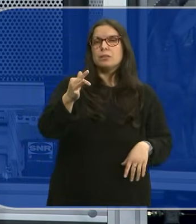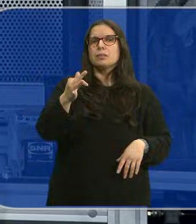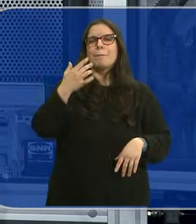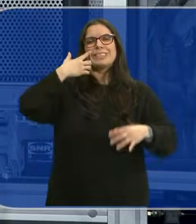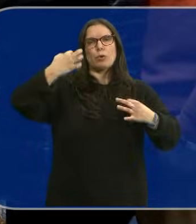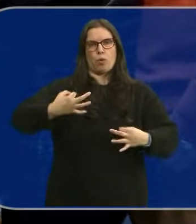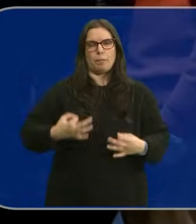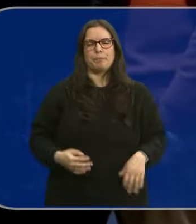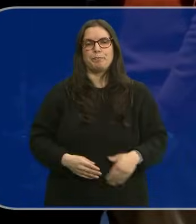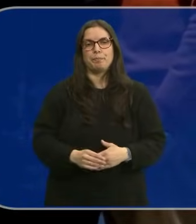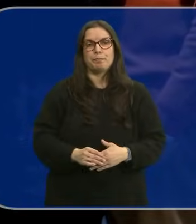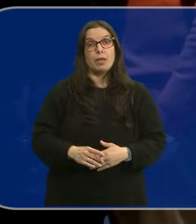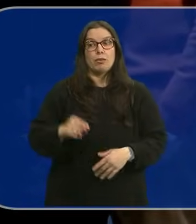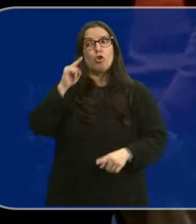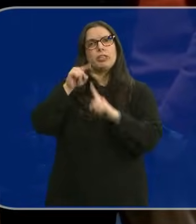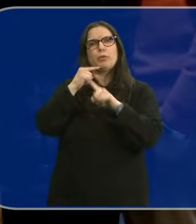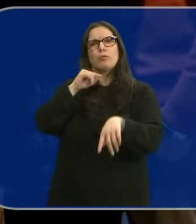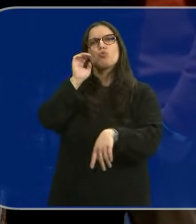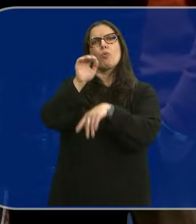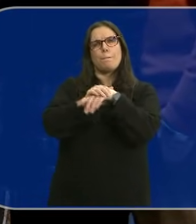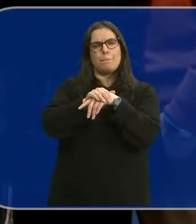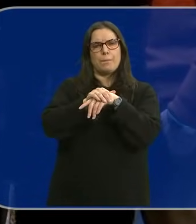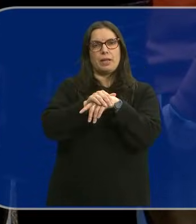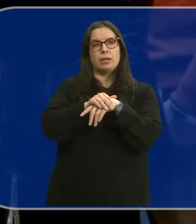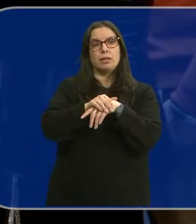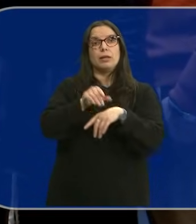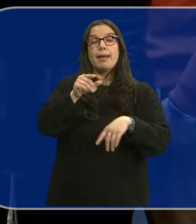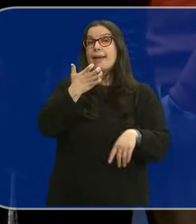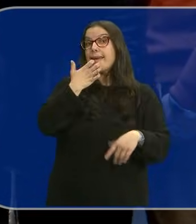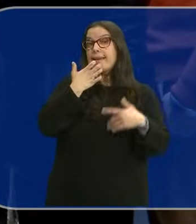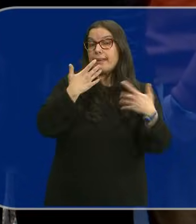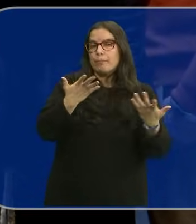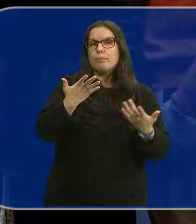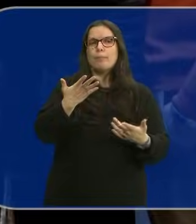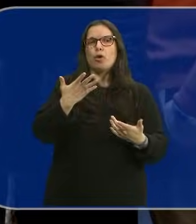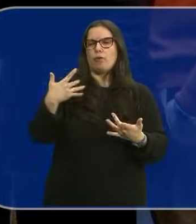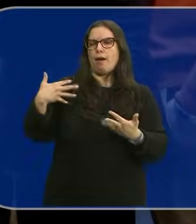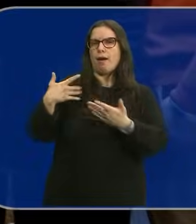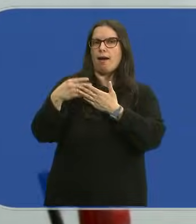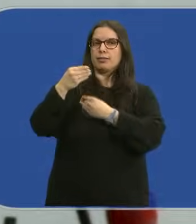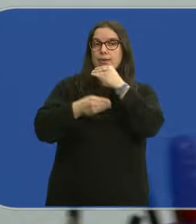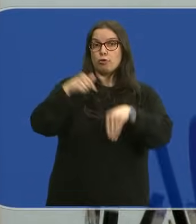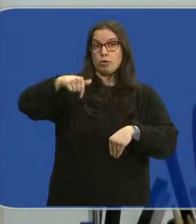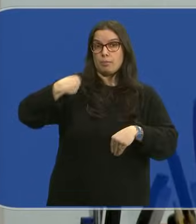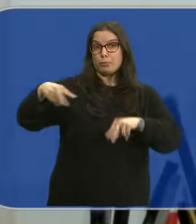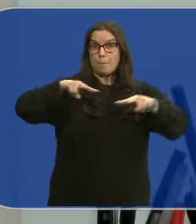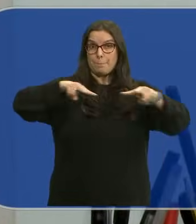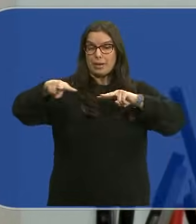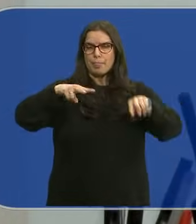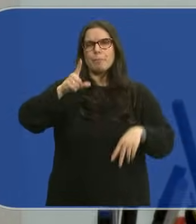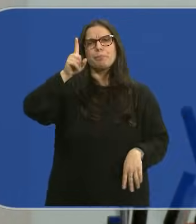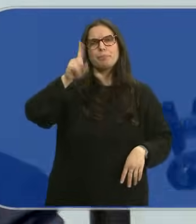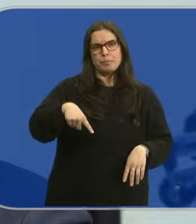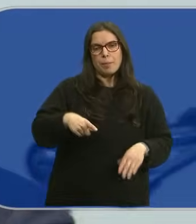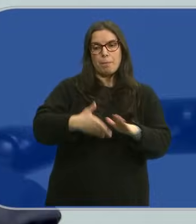las certezas. Y por cumplir, asevera Fernández Mañueco, y como ejemplo lo realizado aquí en Miranda de Ebro, pero